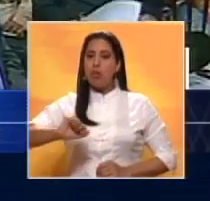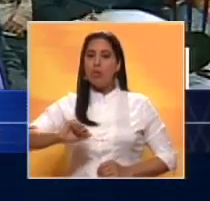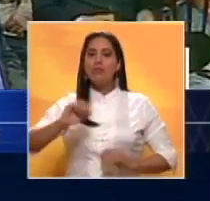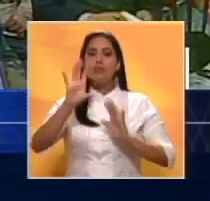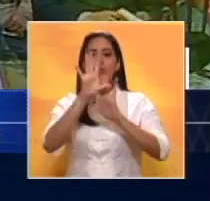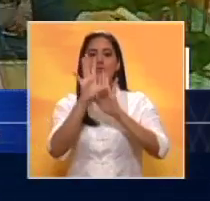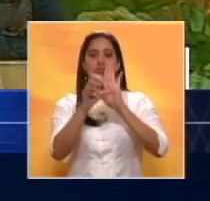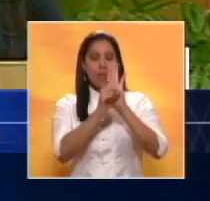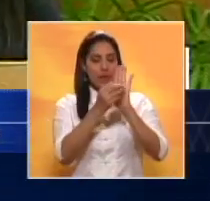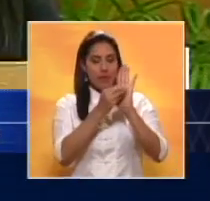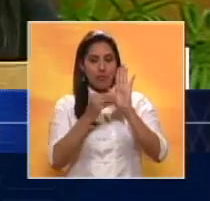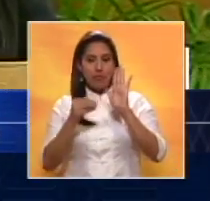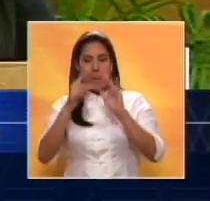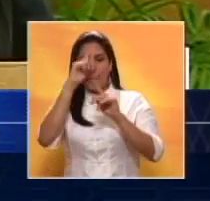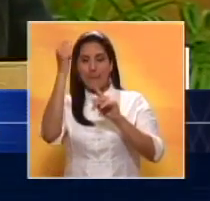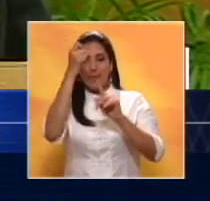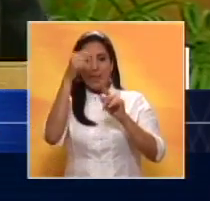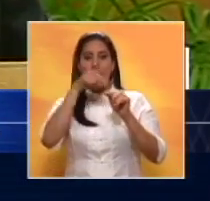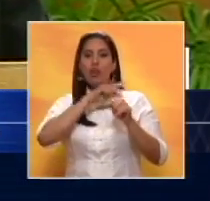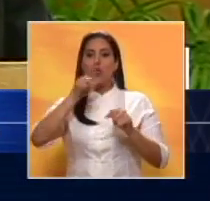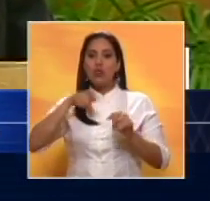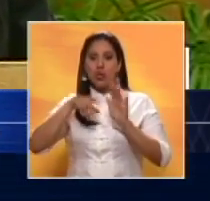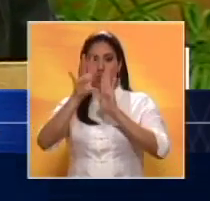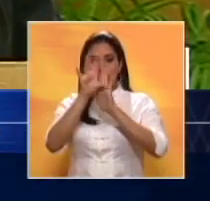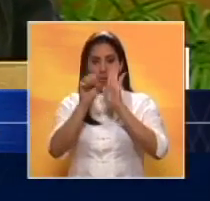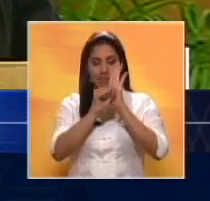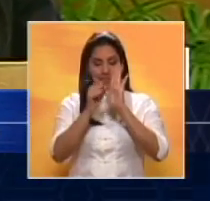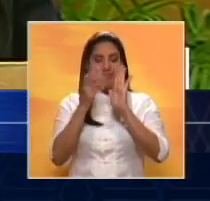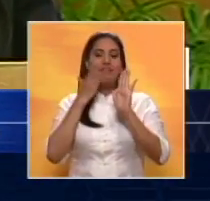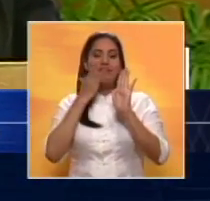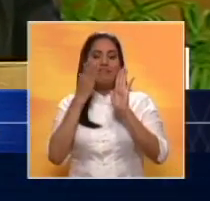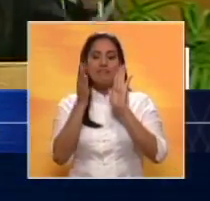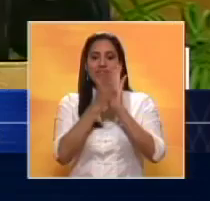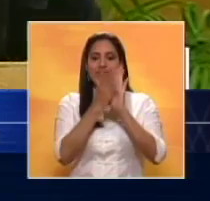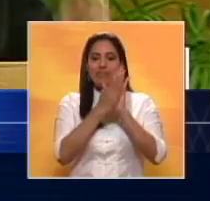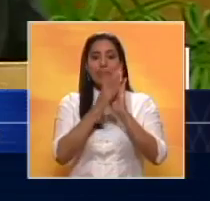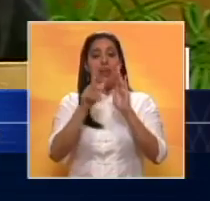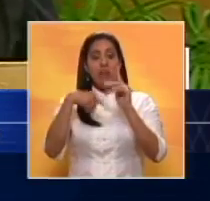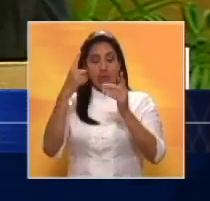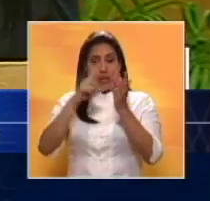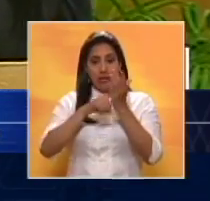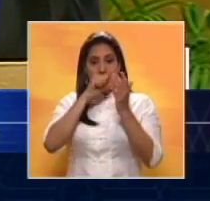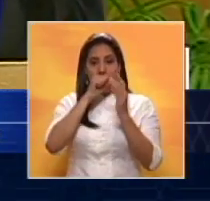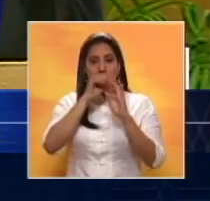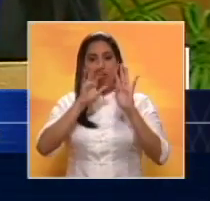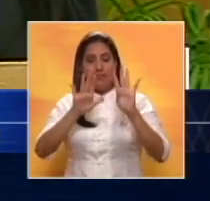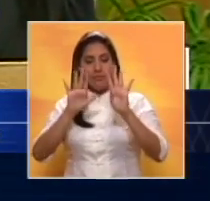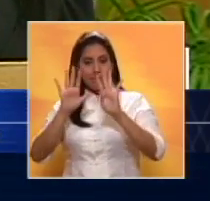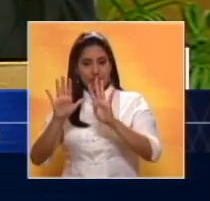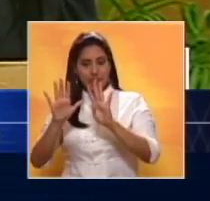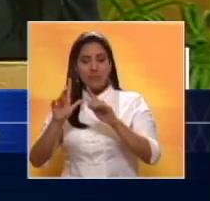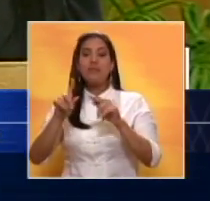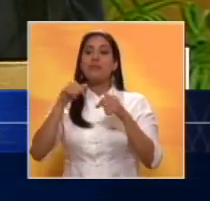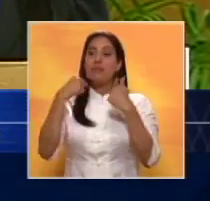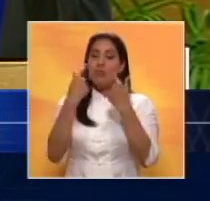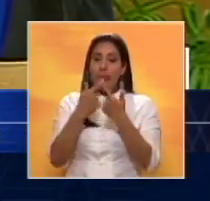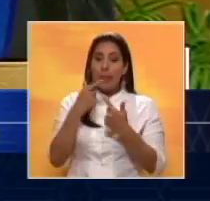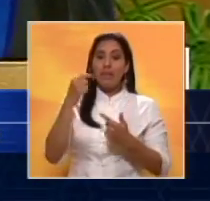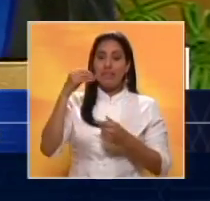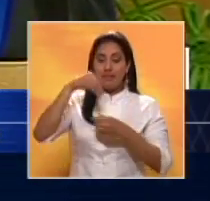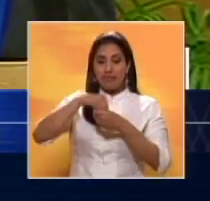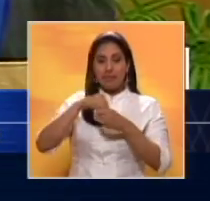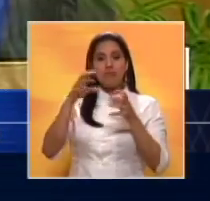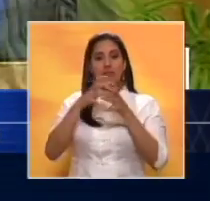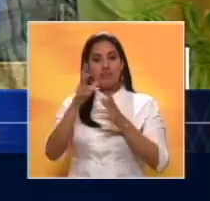una Constitución pionera, que es nuestra Constitución madre. Pero desde 1999, factores